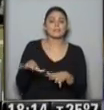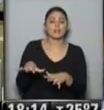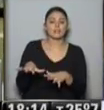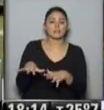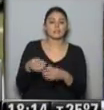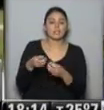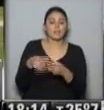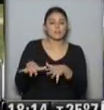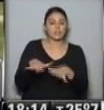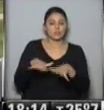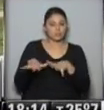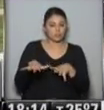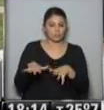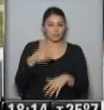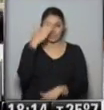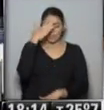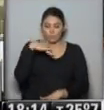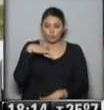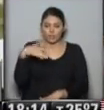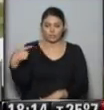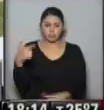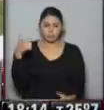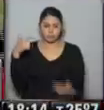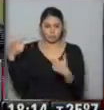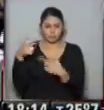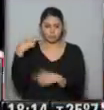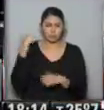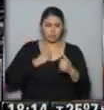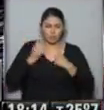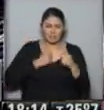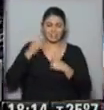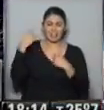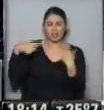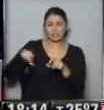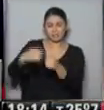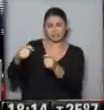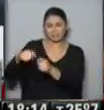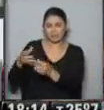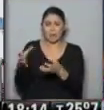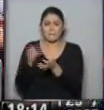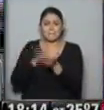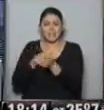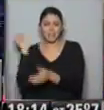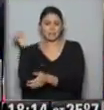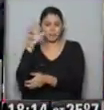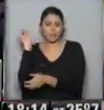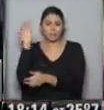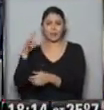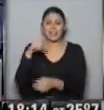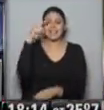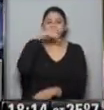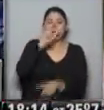de lo que terminó en balas de goma, corridas, destrozos, pedradas, 7